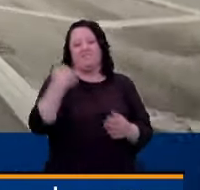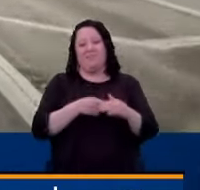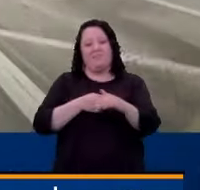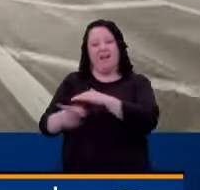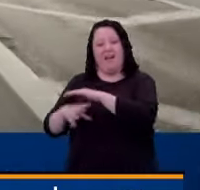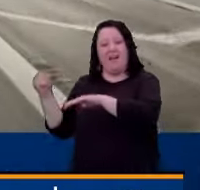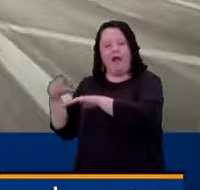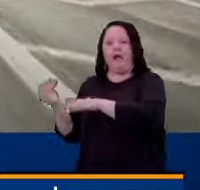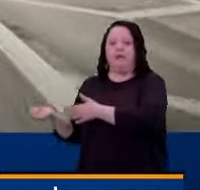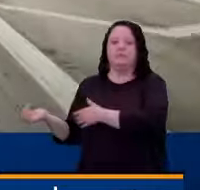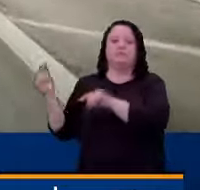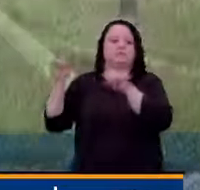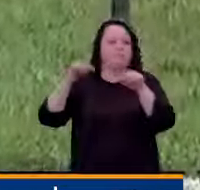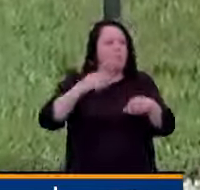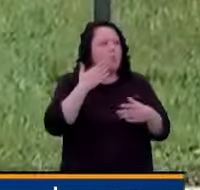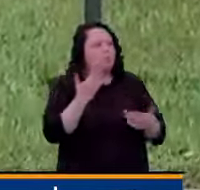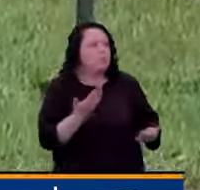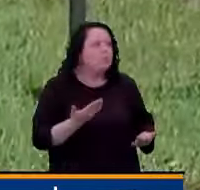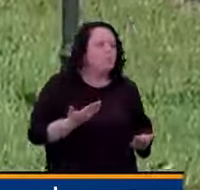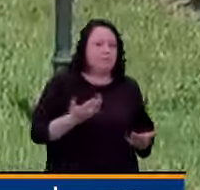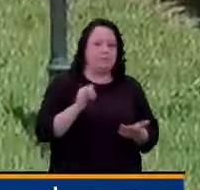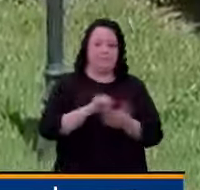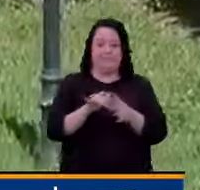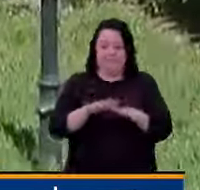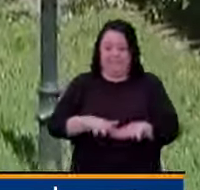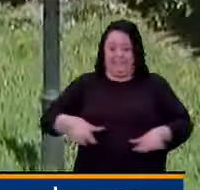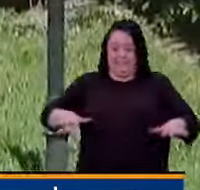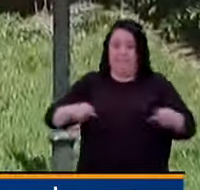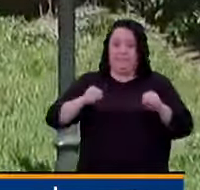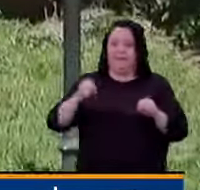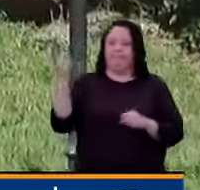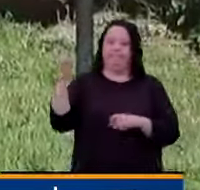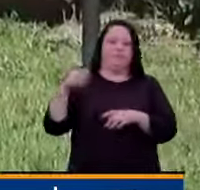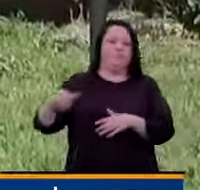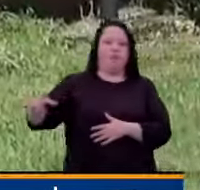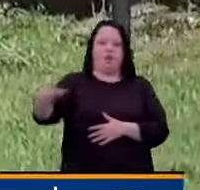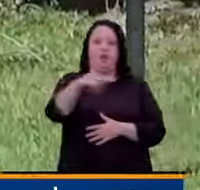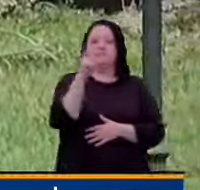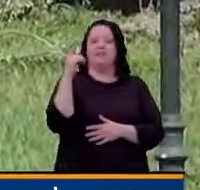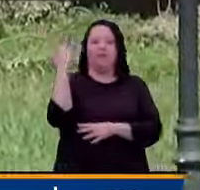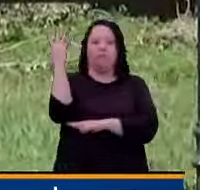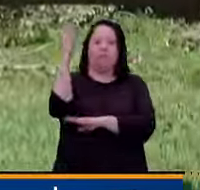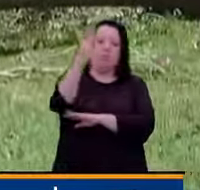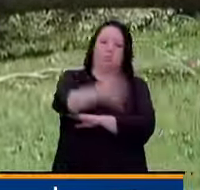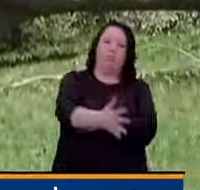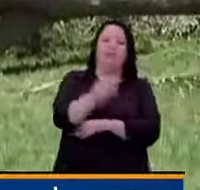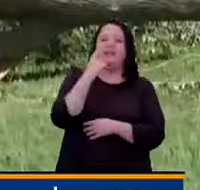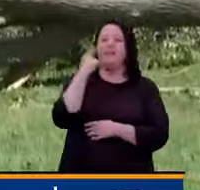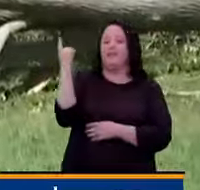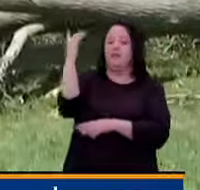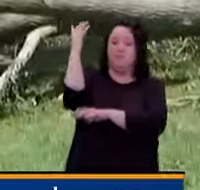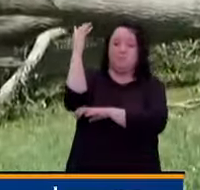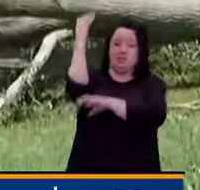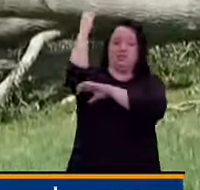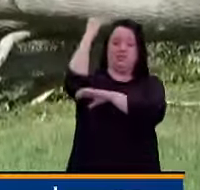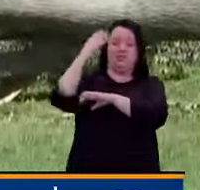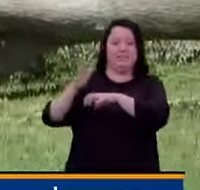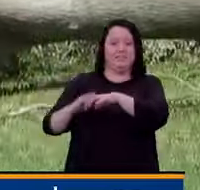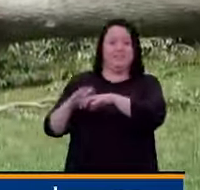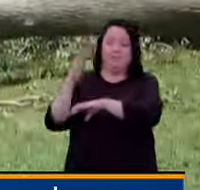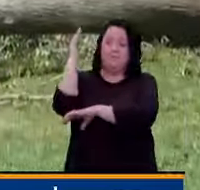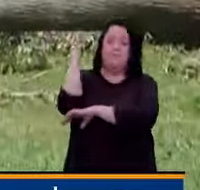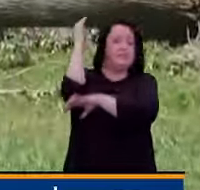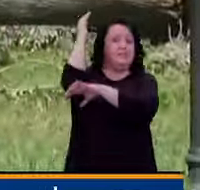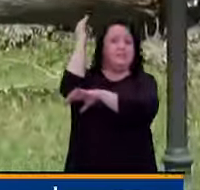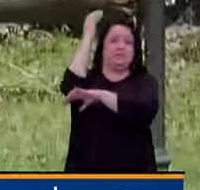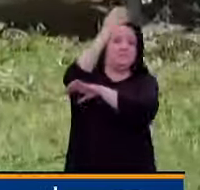en el lugar en el que me encuentro, el común denominador son árboles como estos que están arrancados de raíz. Aquí el